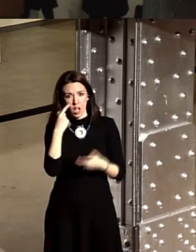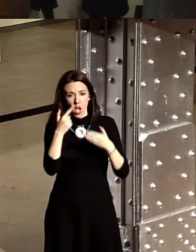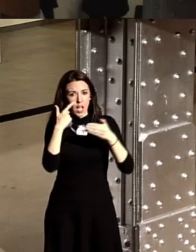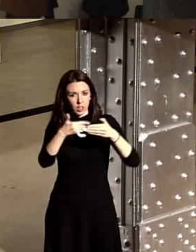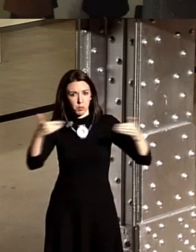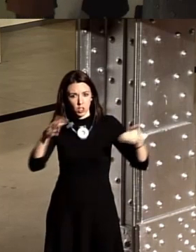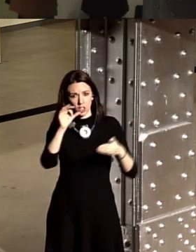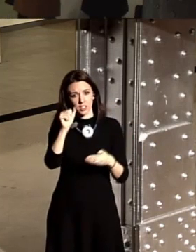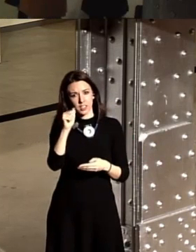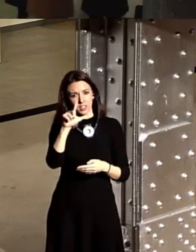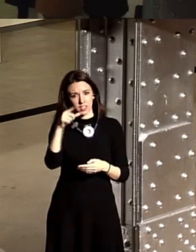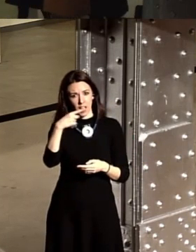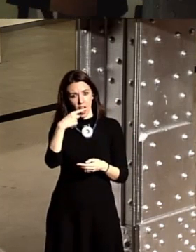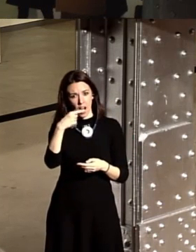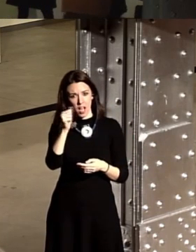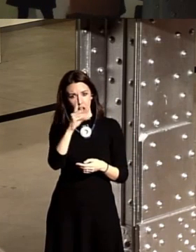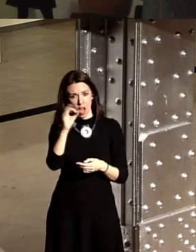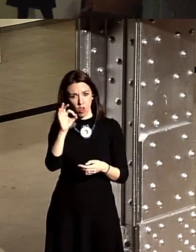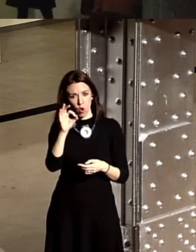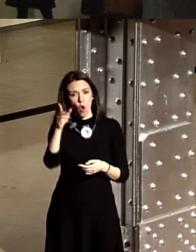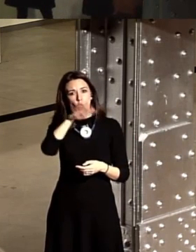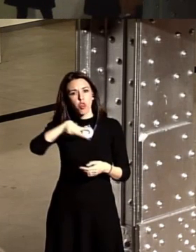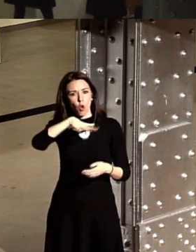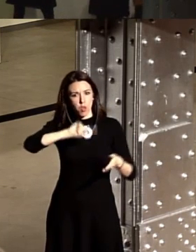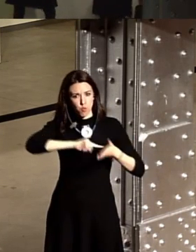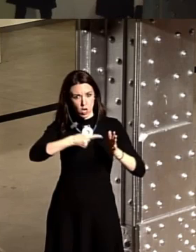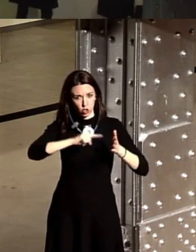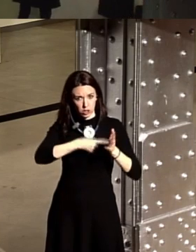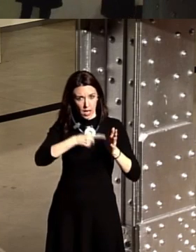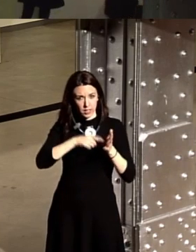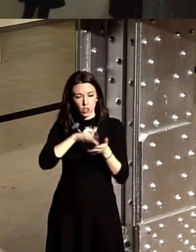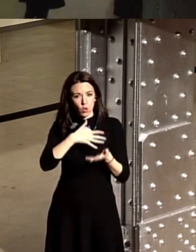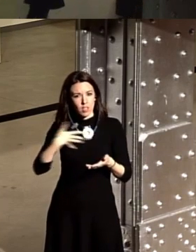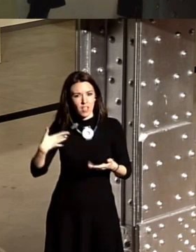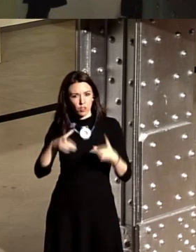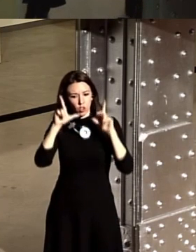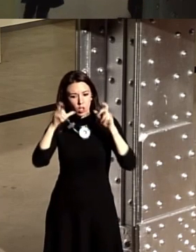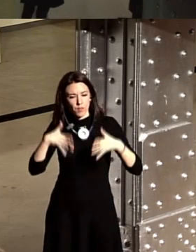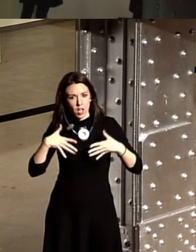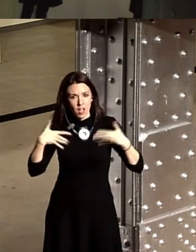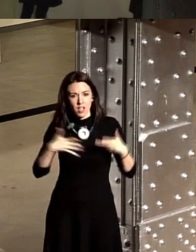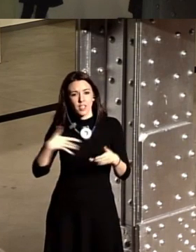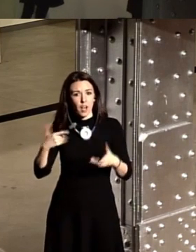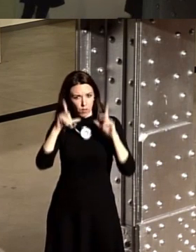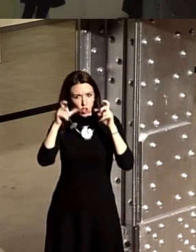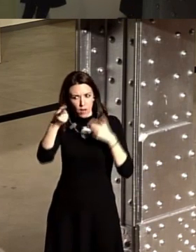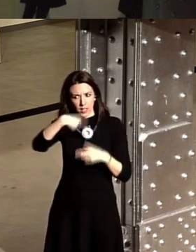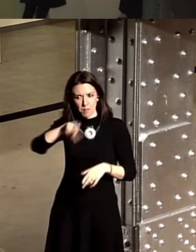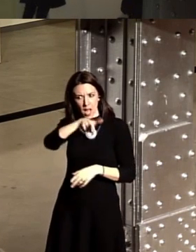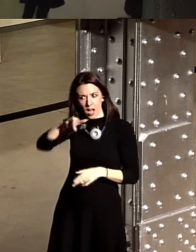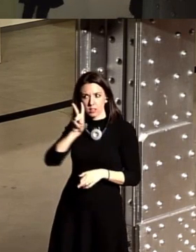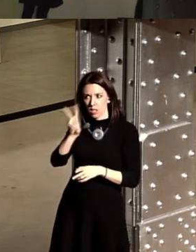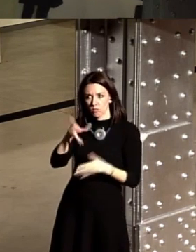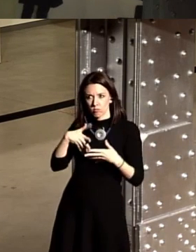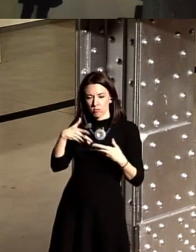Sebastián Salgado en Buenos Aires y quieres que esas fotografías te emocionan y quieren que tus fotografías emocionen. ¿Cómo has ido